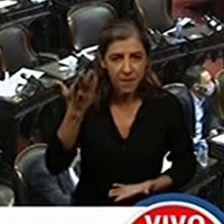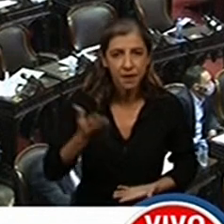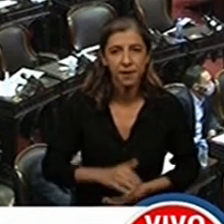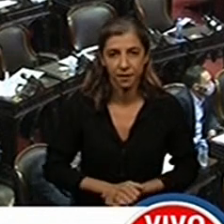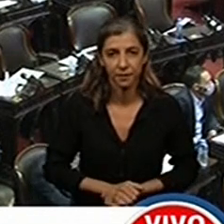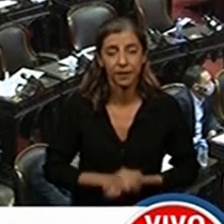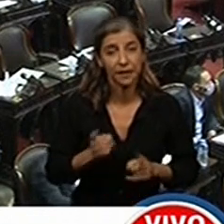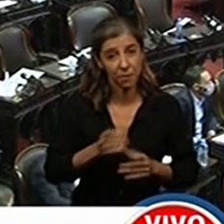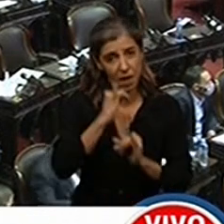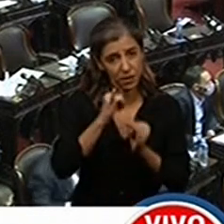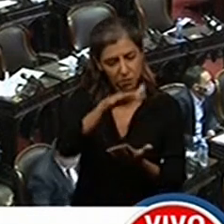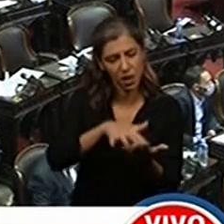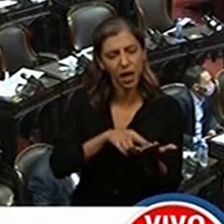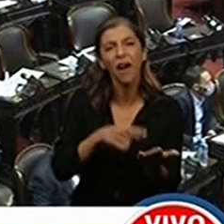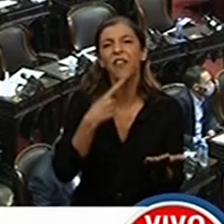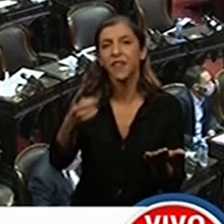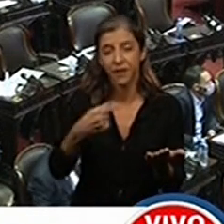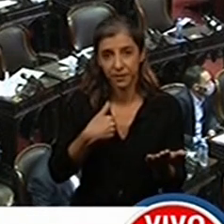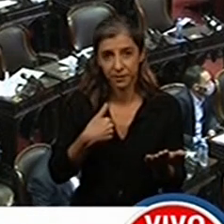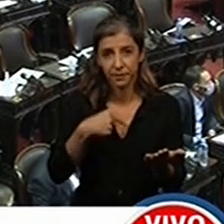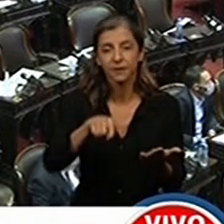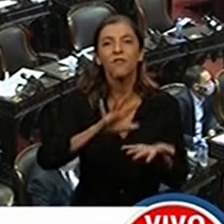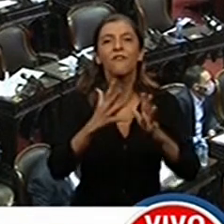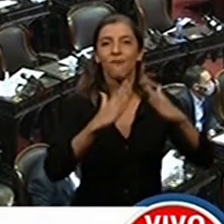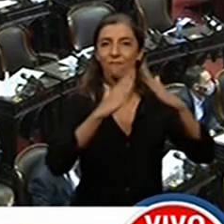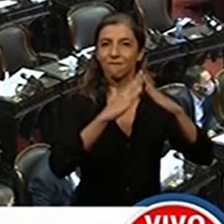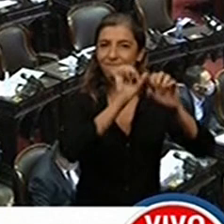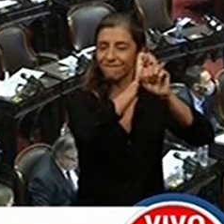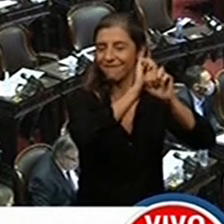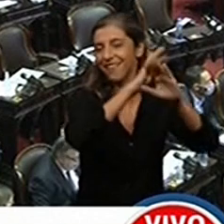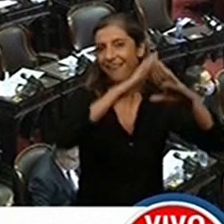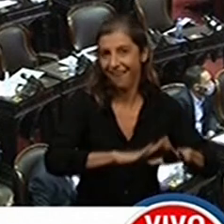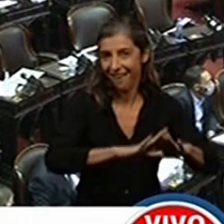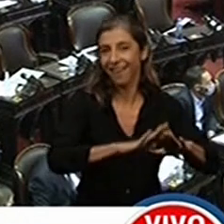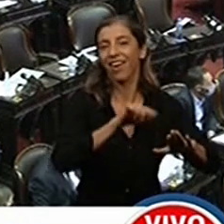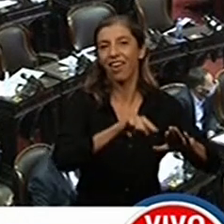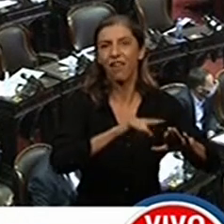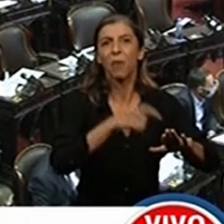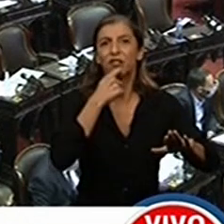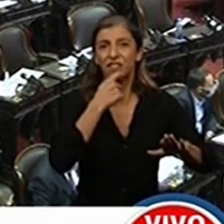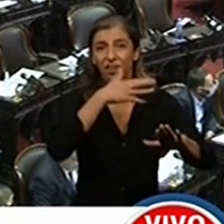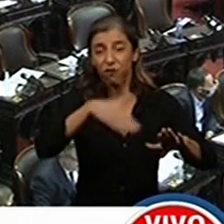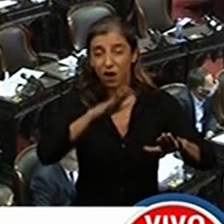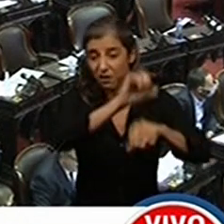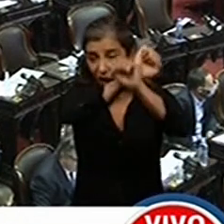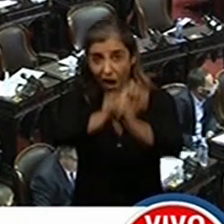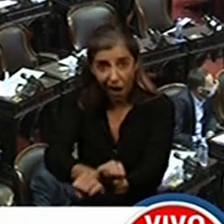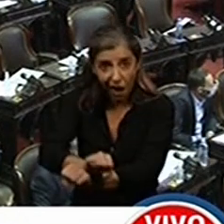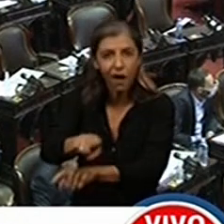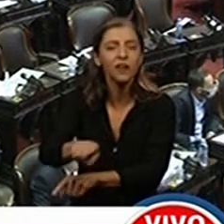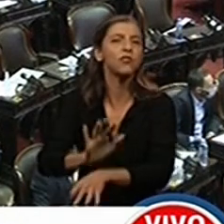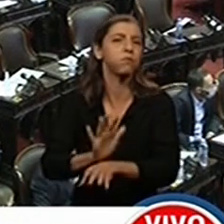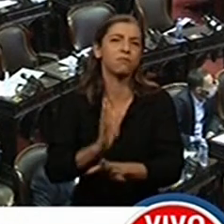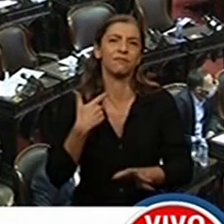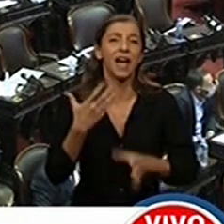dicen bien, la cuarentena obligatoria, que aumenta el riesgo de contagio, no sirve para proteger a la población